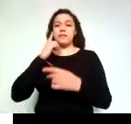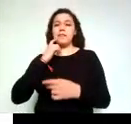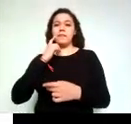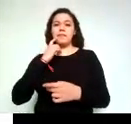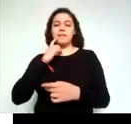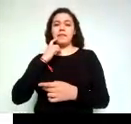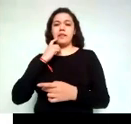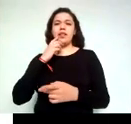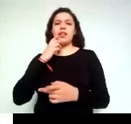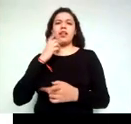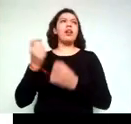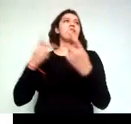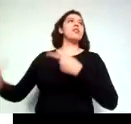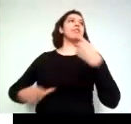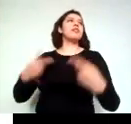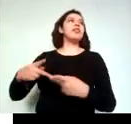manera frecuente.